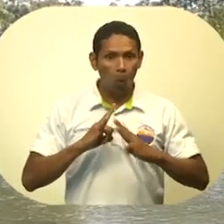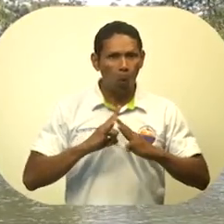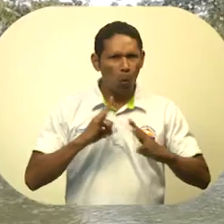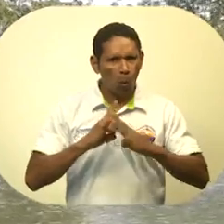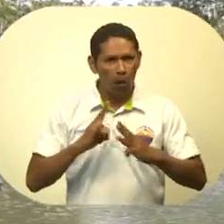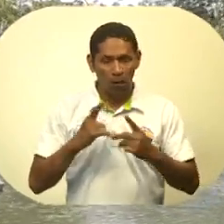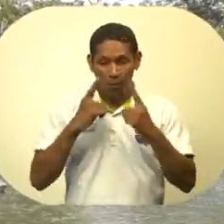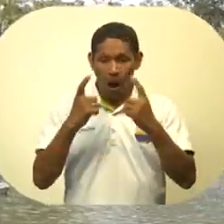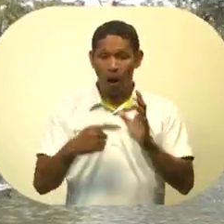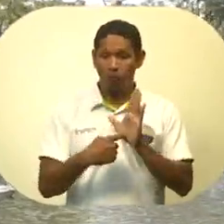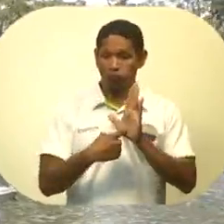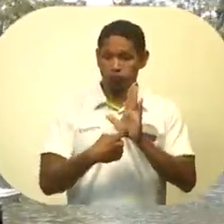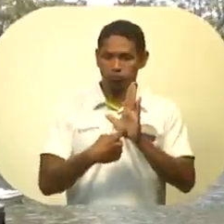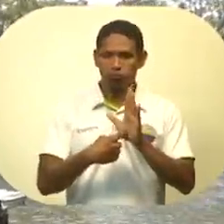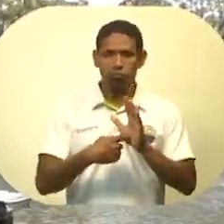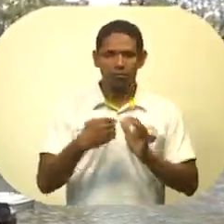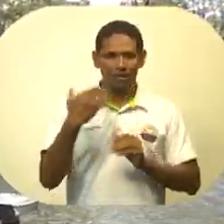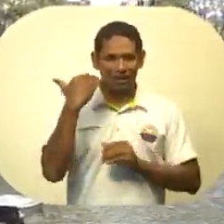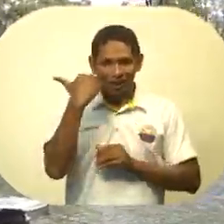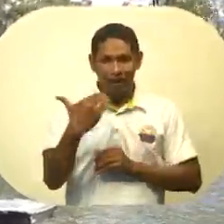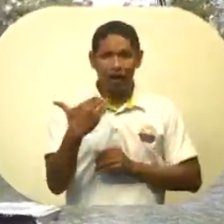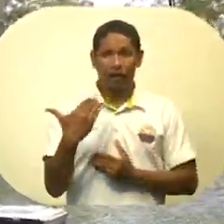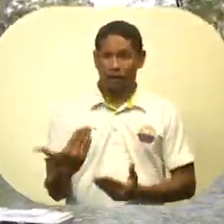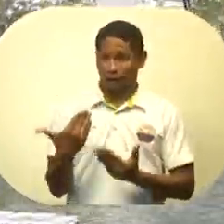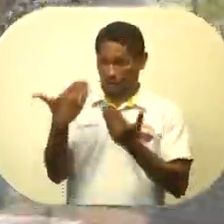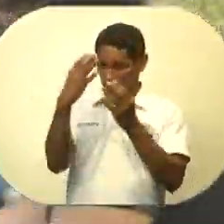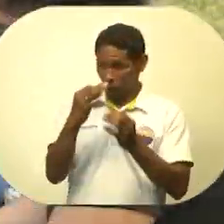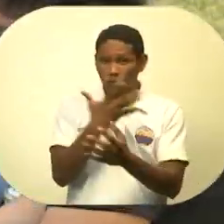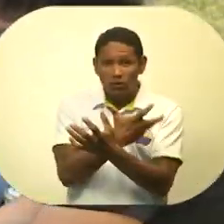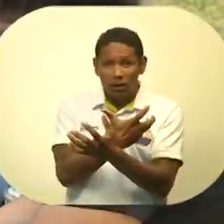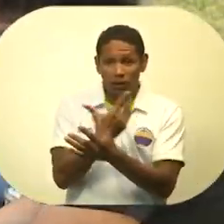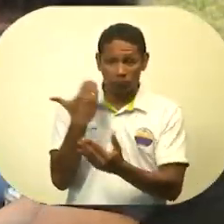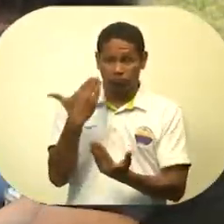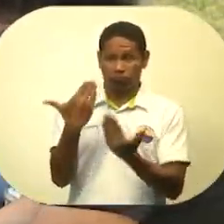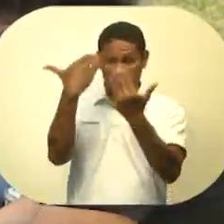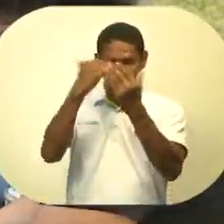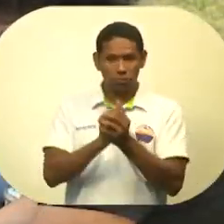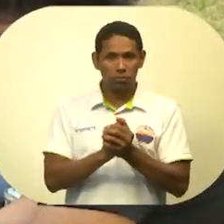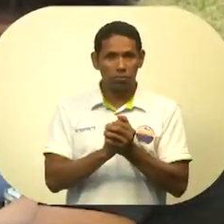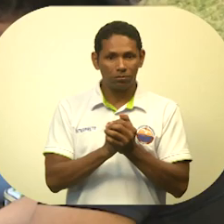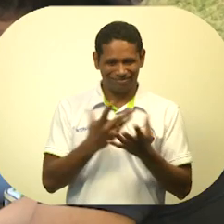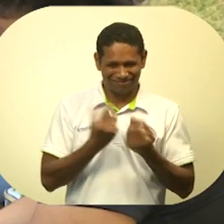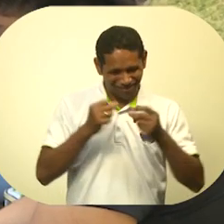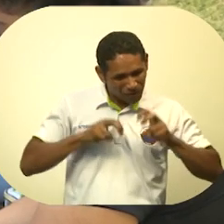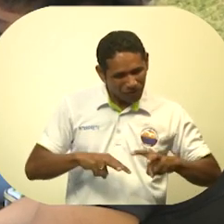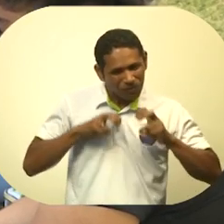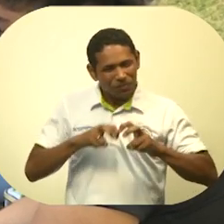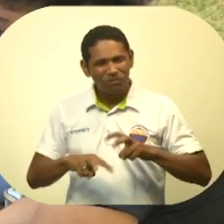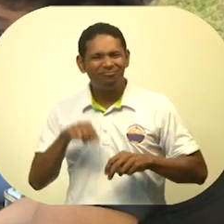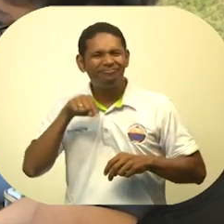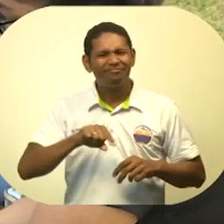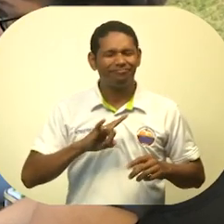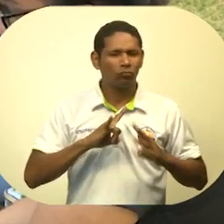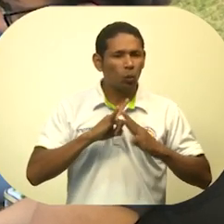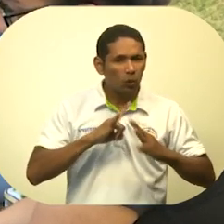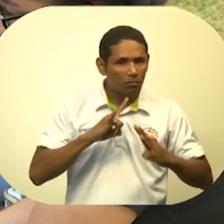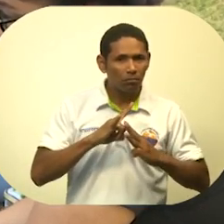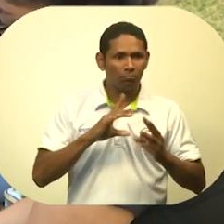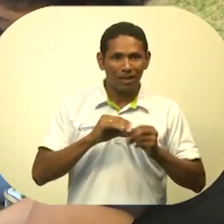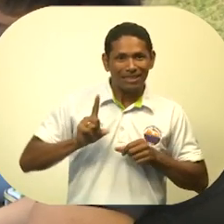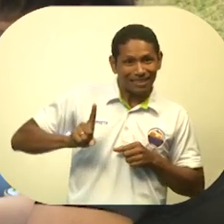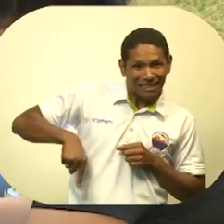Uni Magdalena resaltó el valor de la niña y la mujer en la ciencia. Investigadores con el sello de esta alma mater y estudiantes de